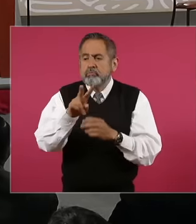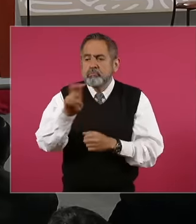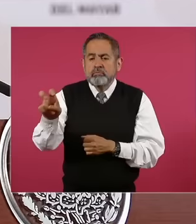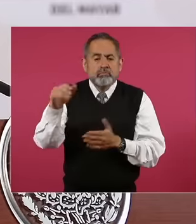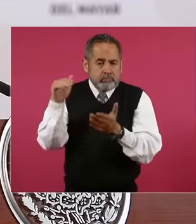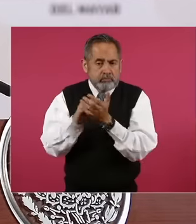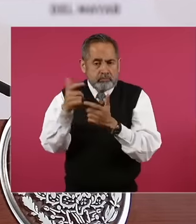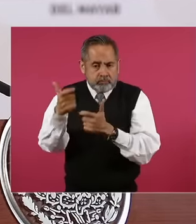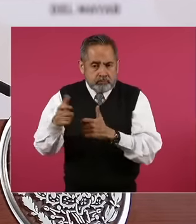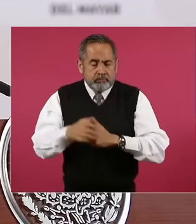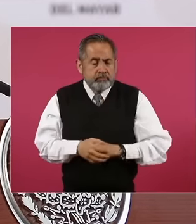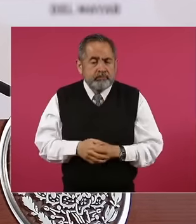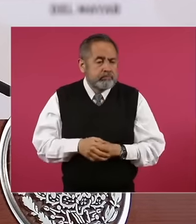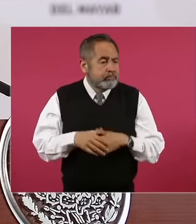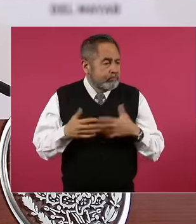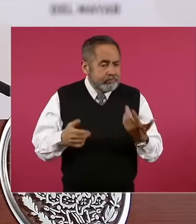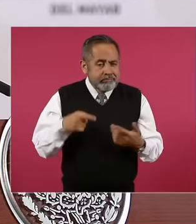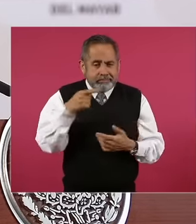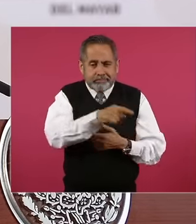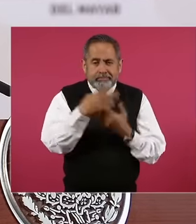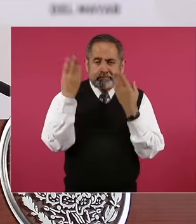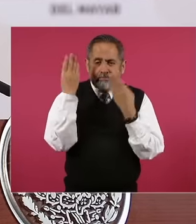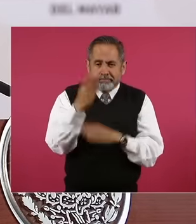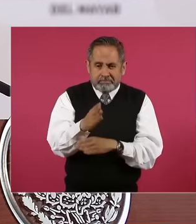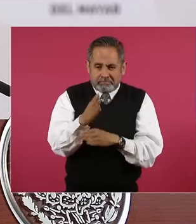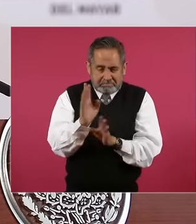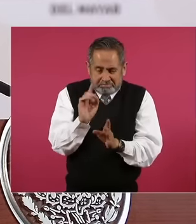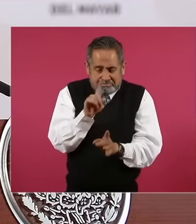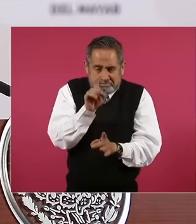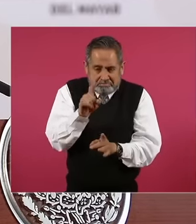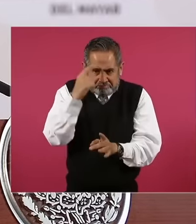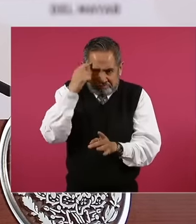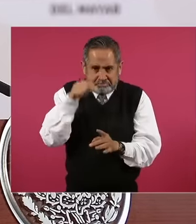12,200,000 pesos. Una cuenta de Banamex,